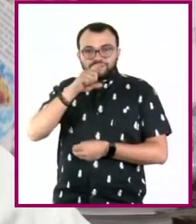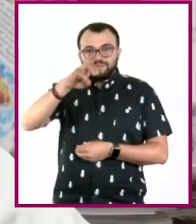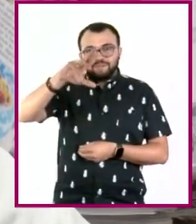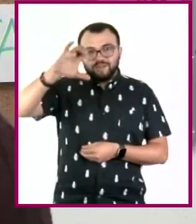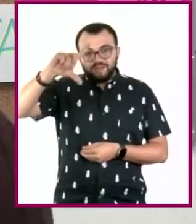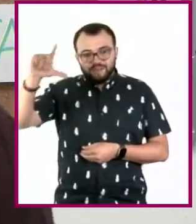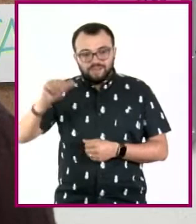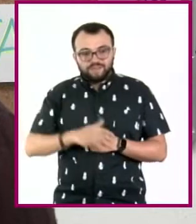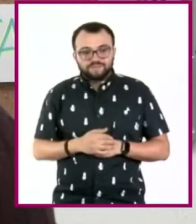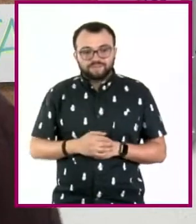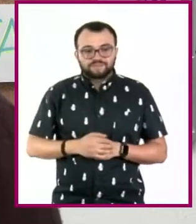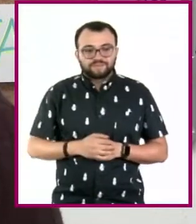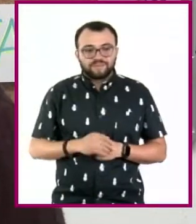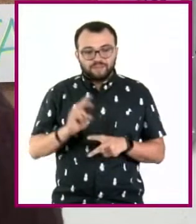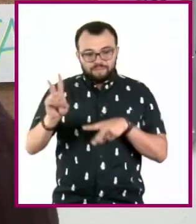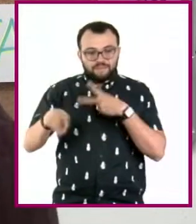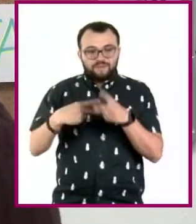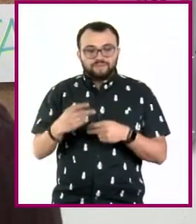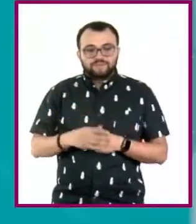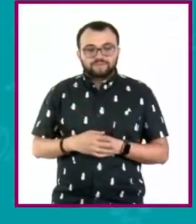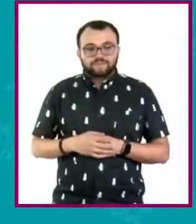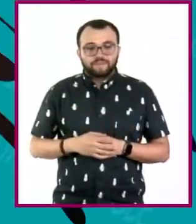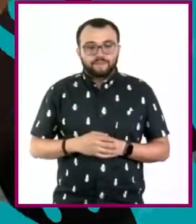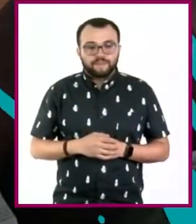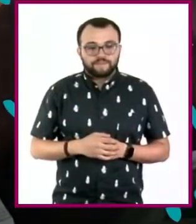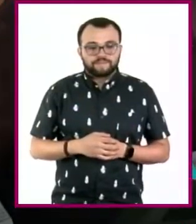favor. Sí, vamos.